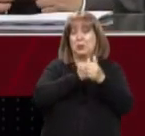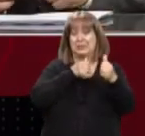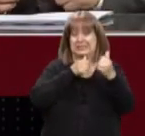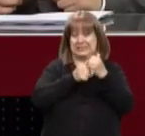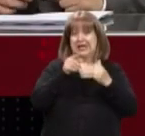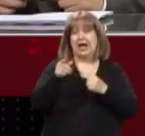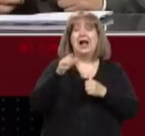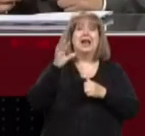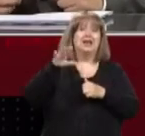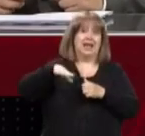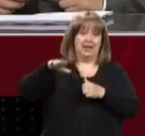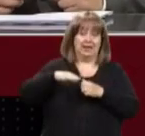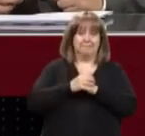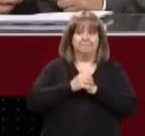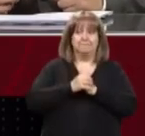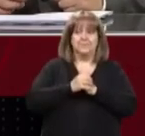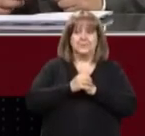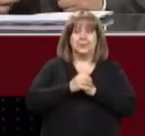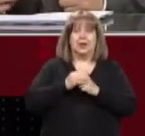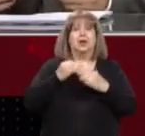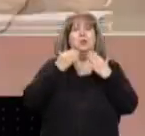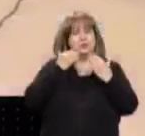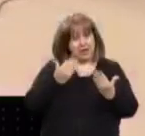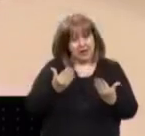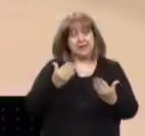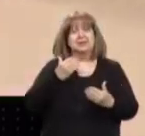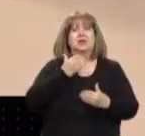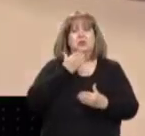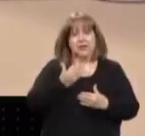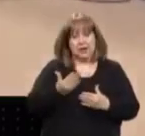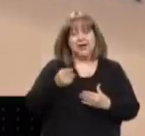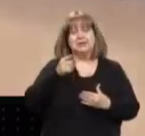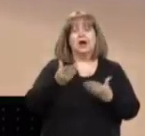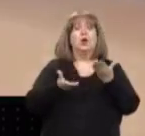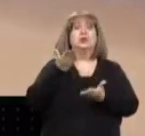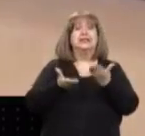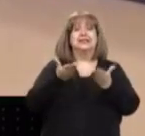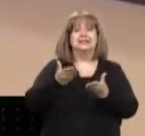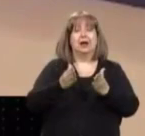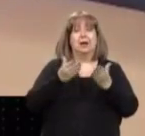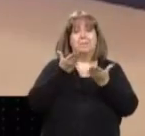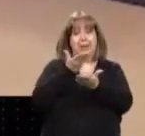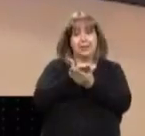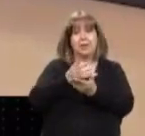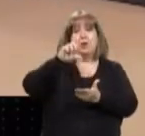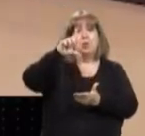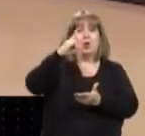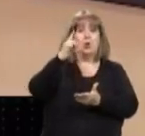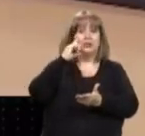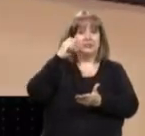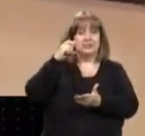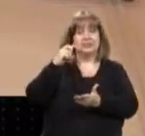Gracias. Y Un que se abrazo haga grande y un justicia por saludo. Lucio. Muchísimas gracias. Ramón Dupuy es el abuelo de Lucio Dupuy,